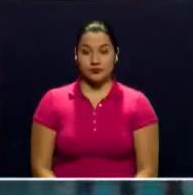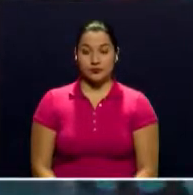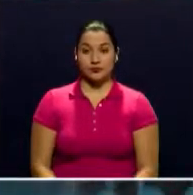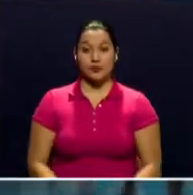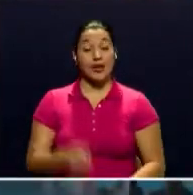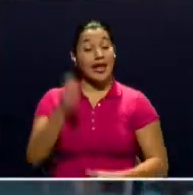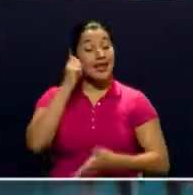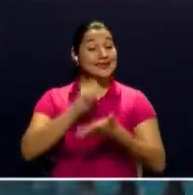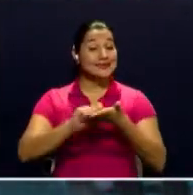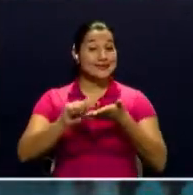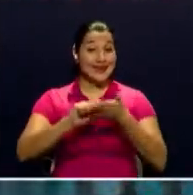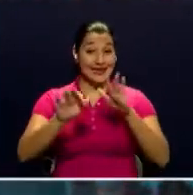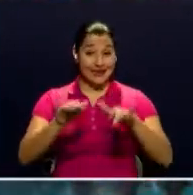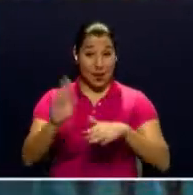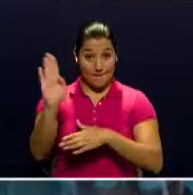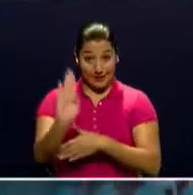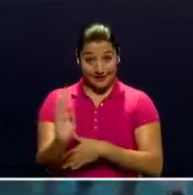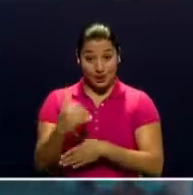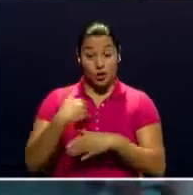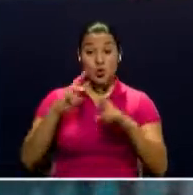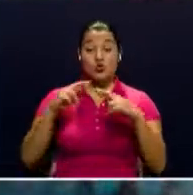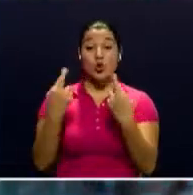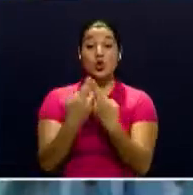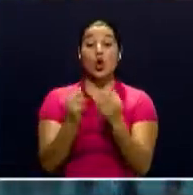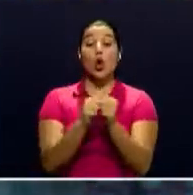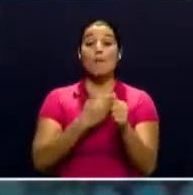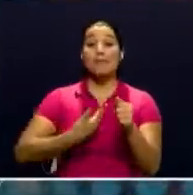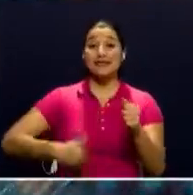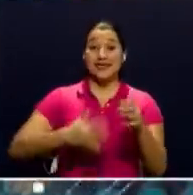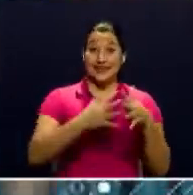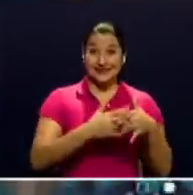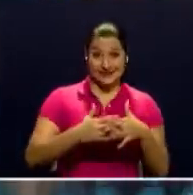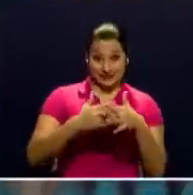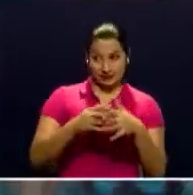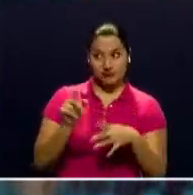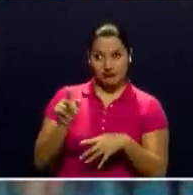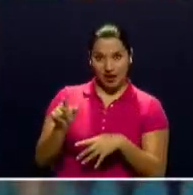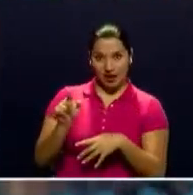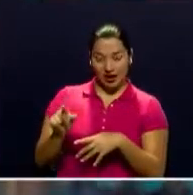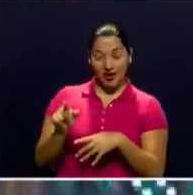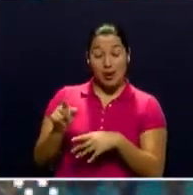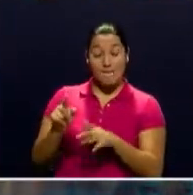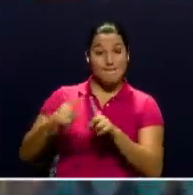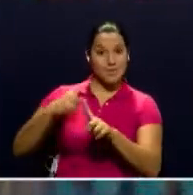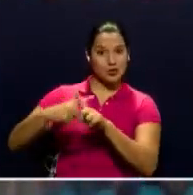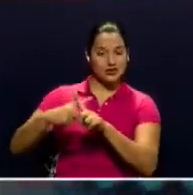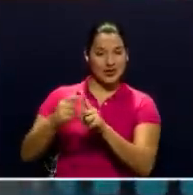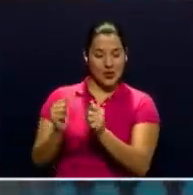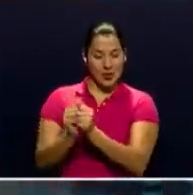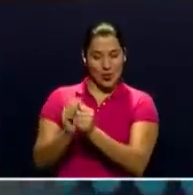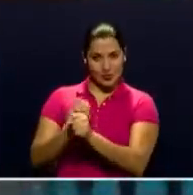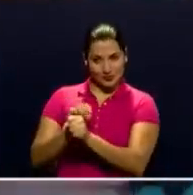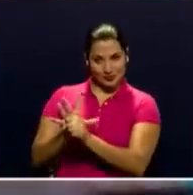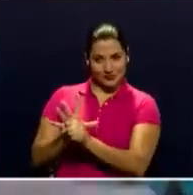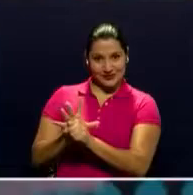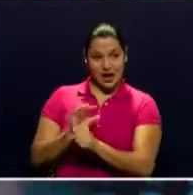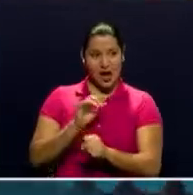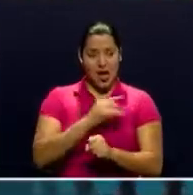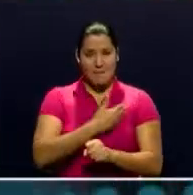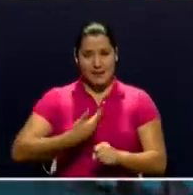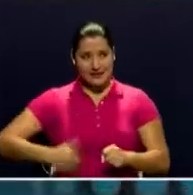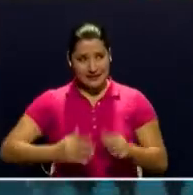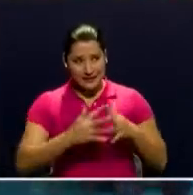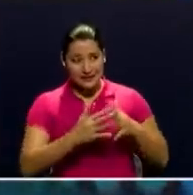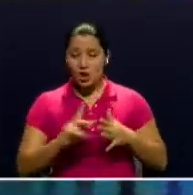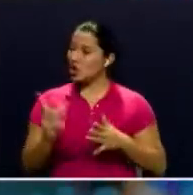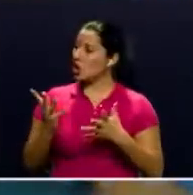El secretario de prensa de Brasil, que se reunió con Donald Trump, salió positivo con la prueba del coronavirus. El mandatario estadounidense se